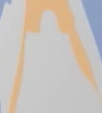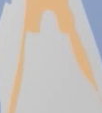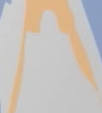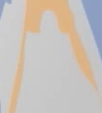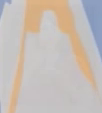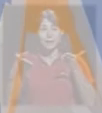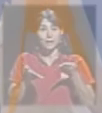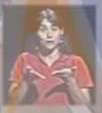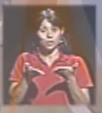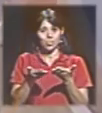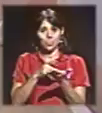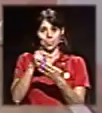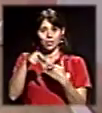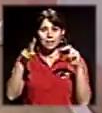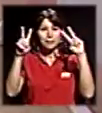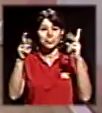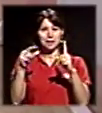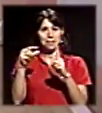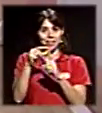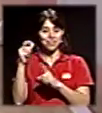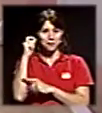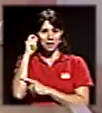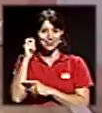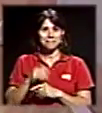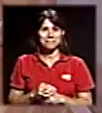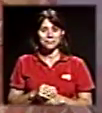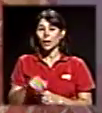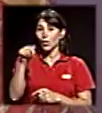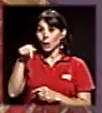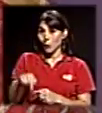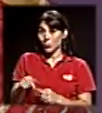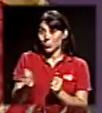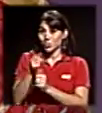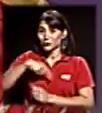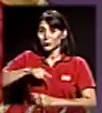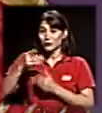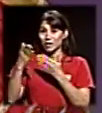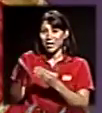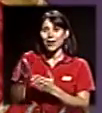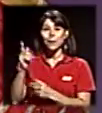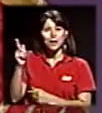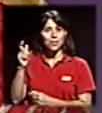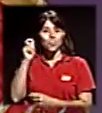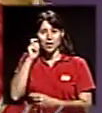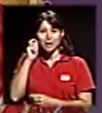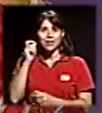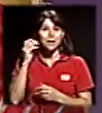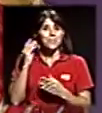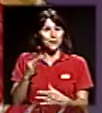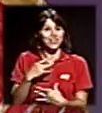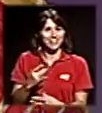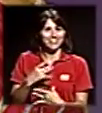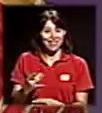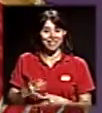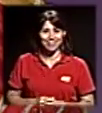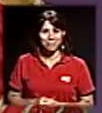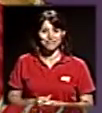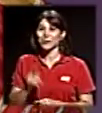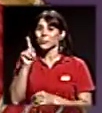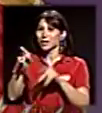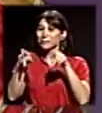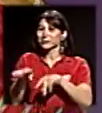Bienvenidos a un programa más de Palabra de mujer hoy tenemos con nosotros a una mujer muy interesante una